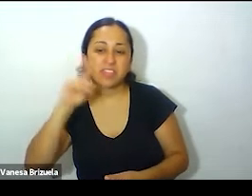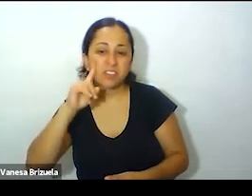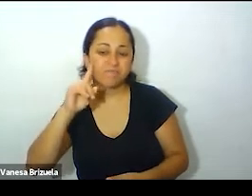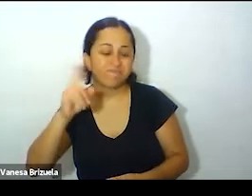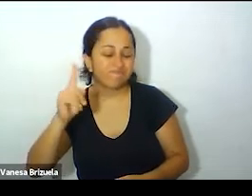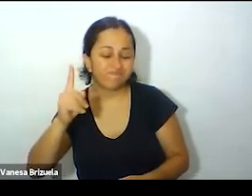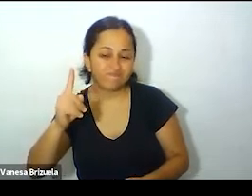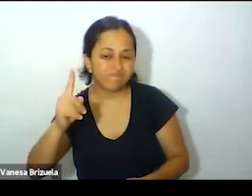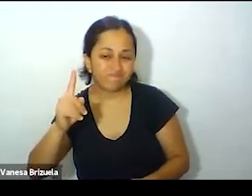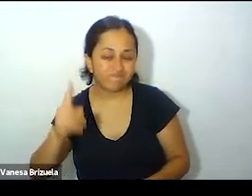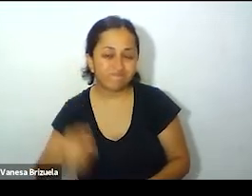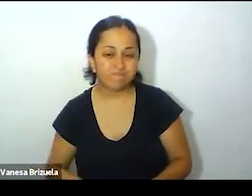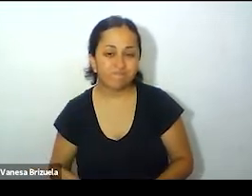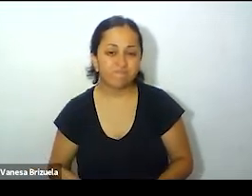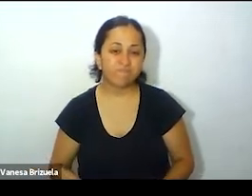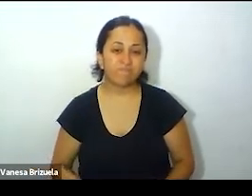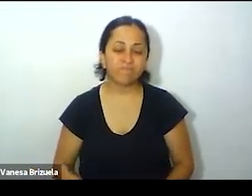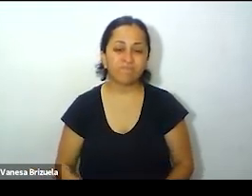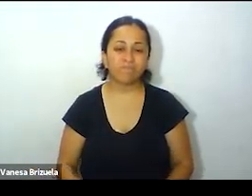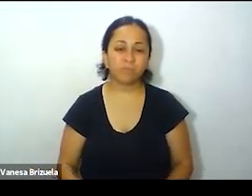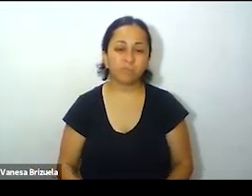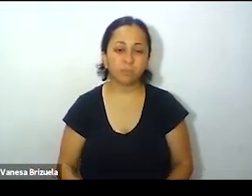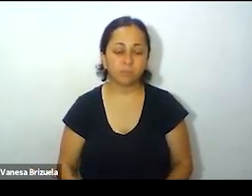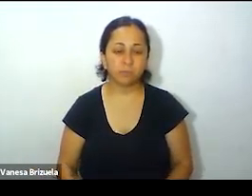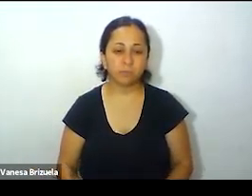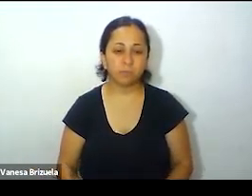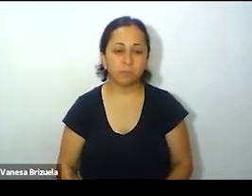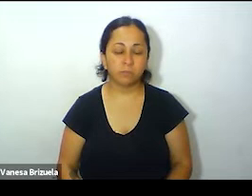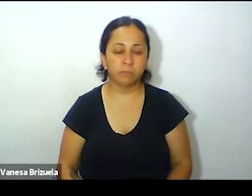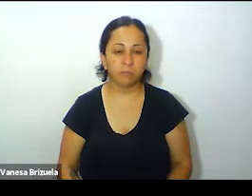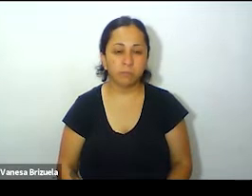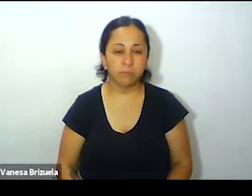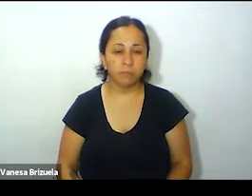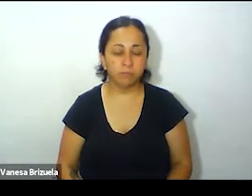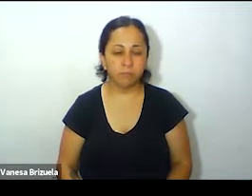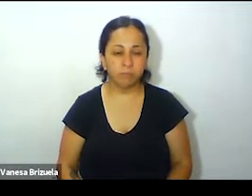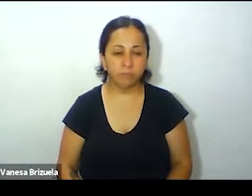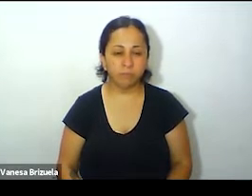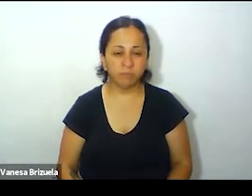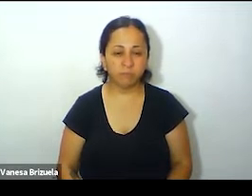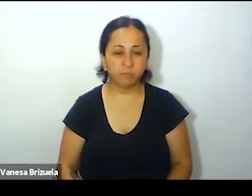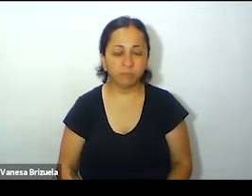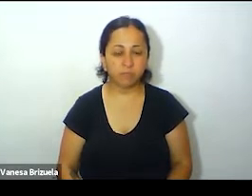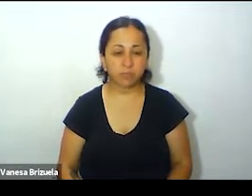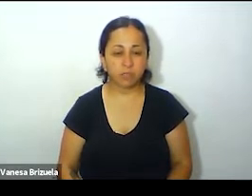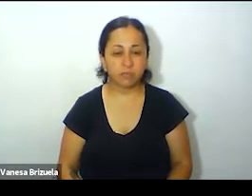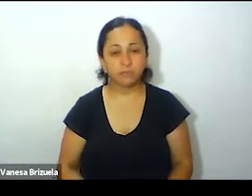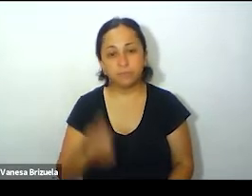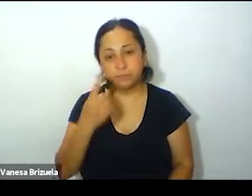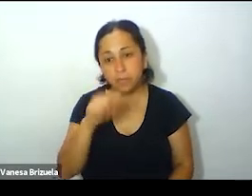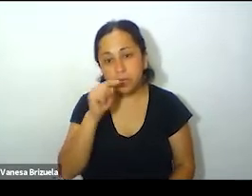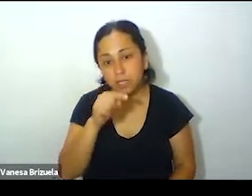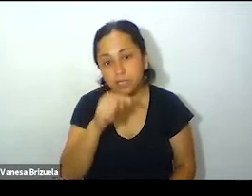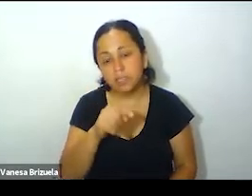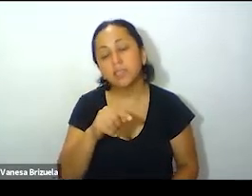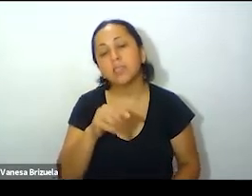mejor Canva porque tenemos la oportunidad de diseñar en el teléfono. Pero este también tiene otras